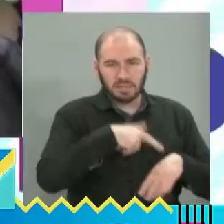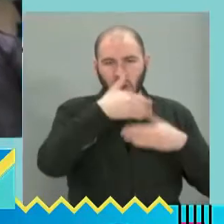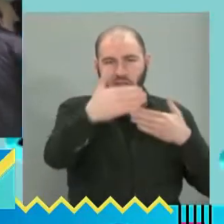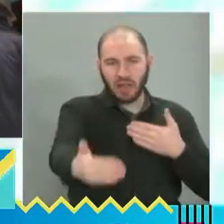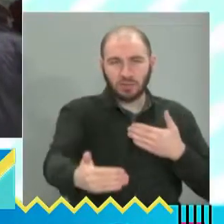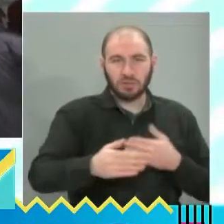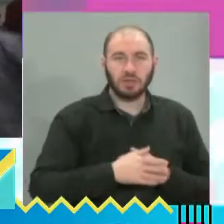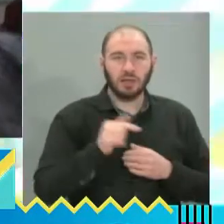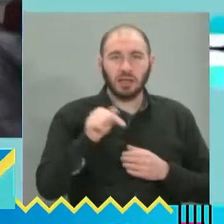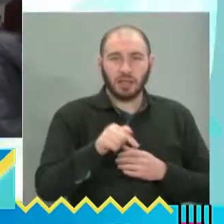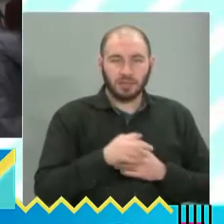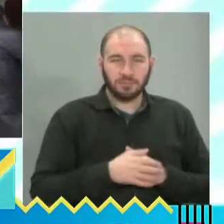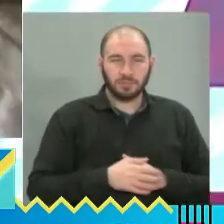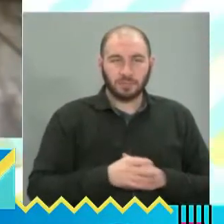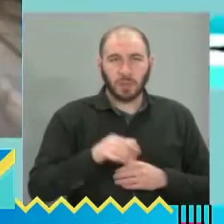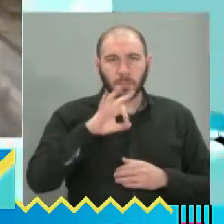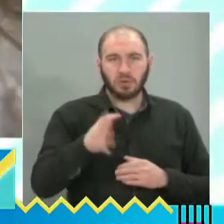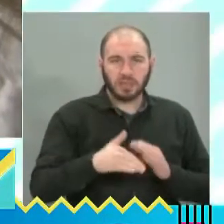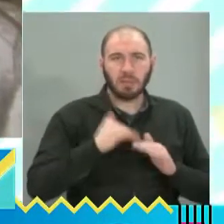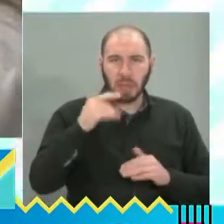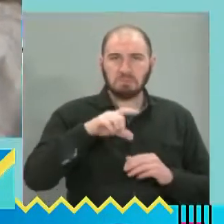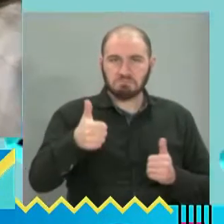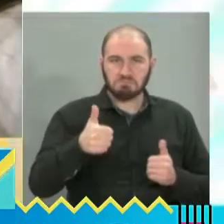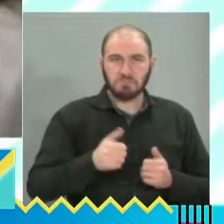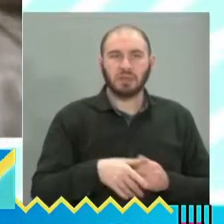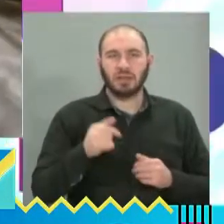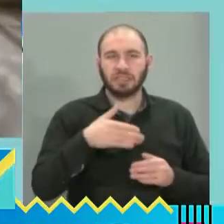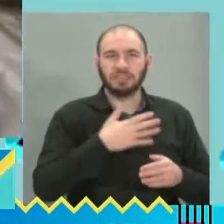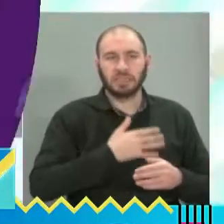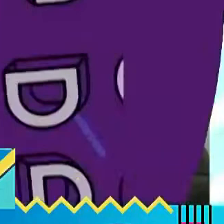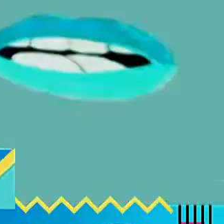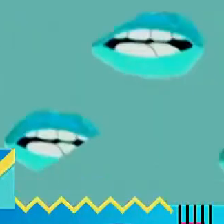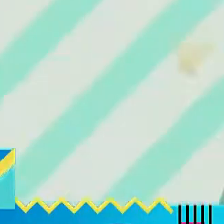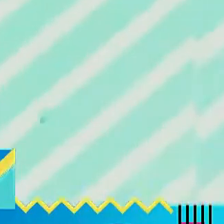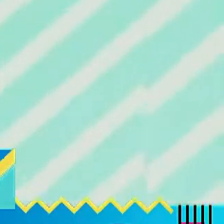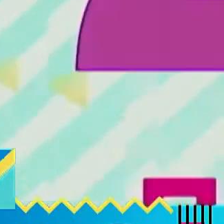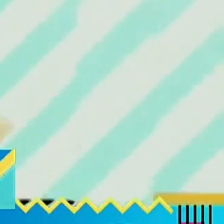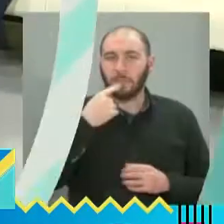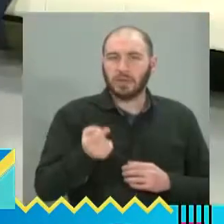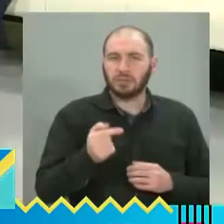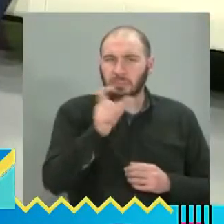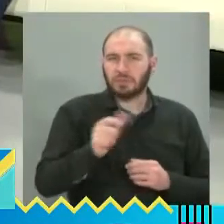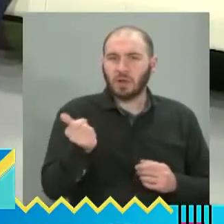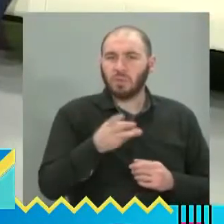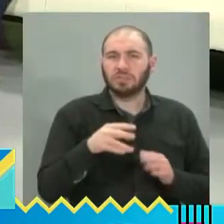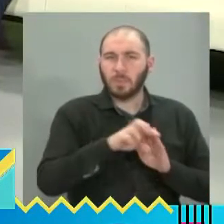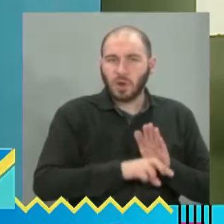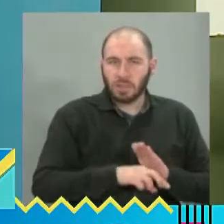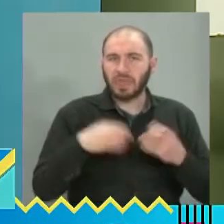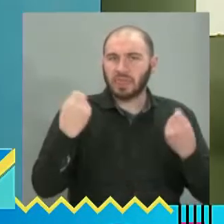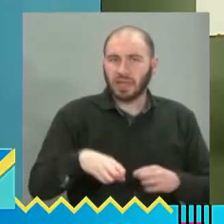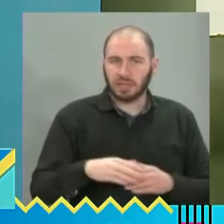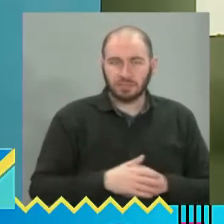plazo tienen mejor porcentaje de éxito en la cesación. ¿Cuántas personas han pasado por el programa y han